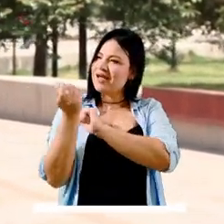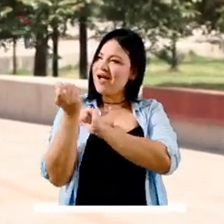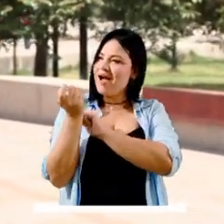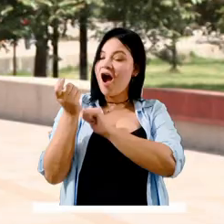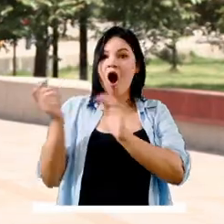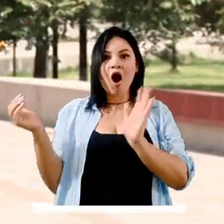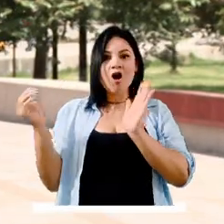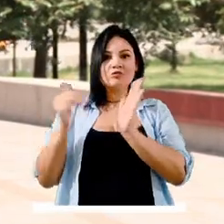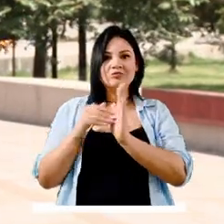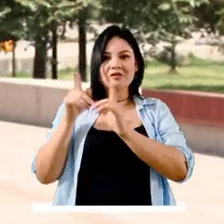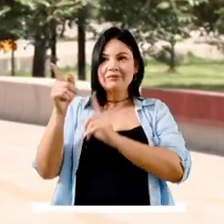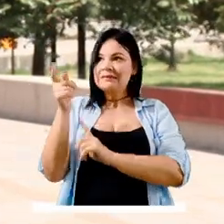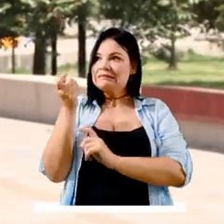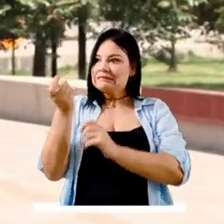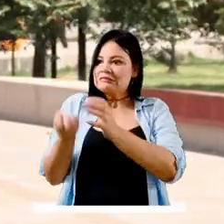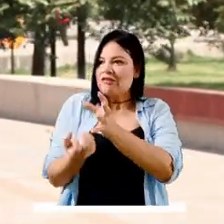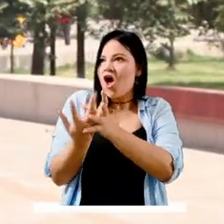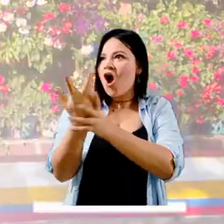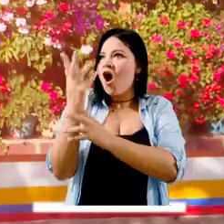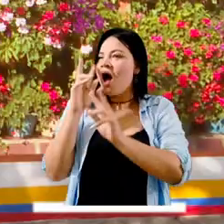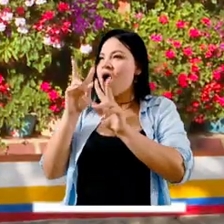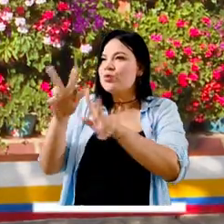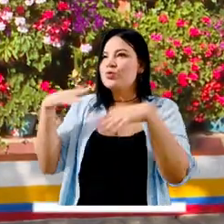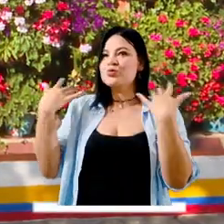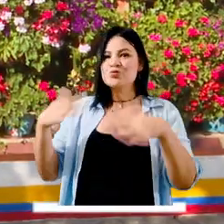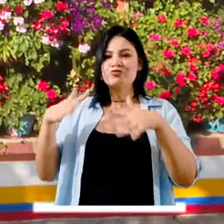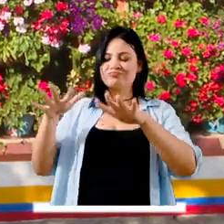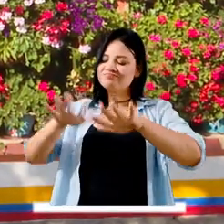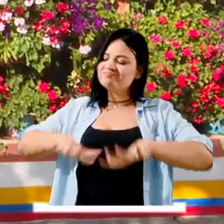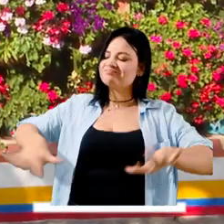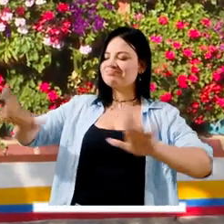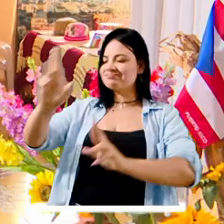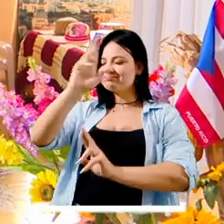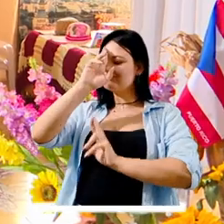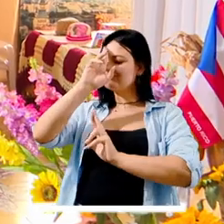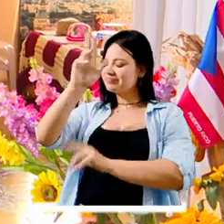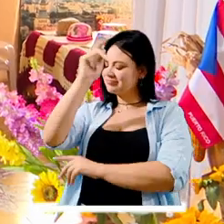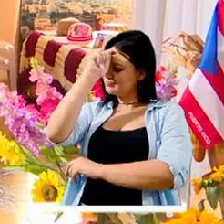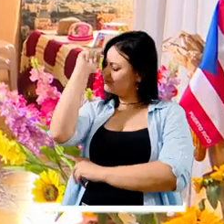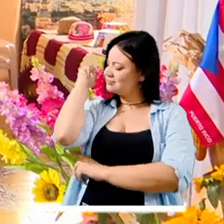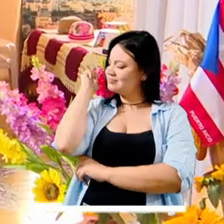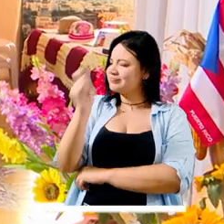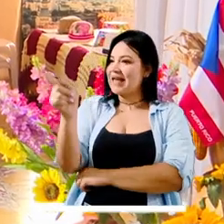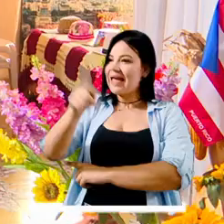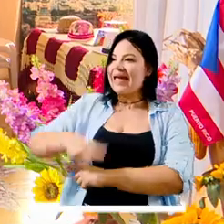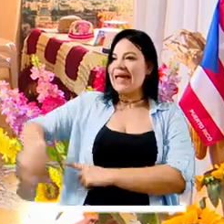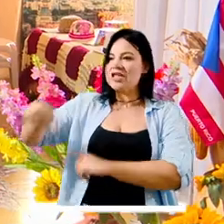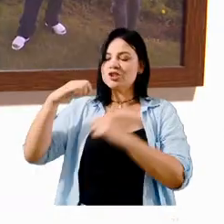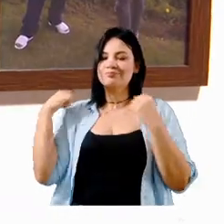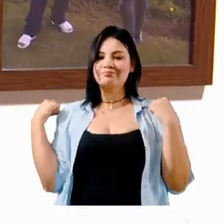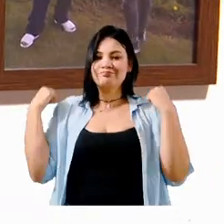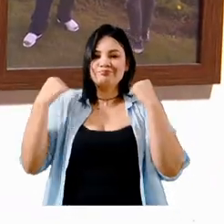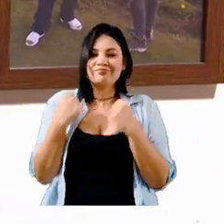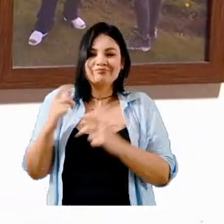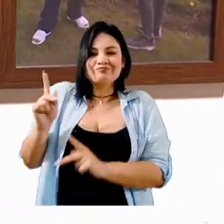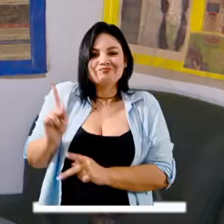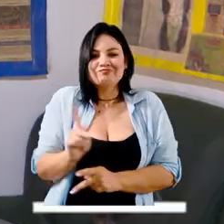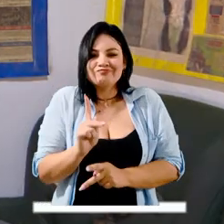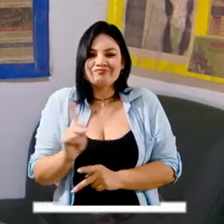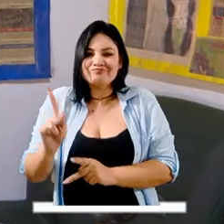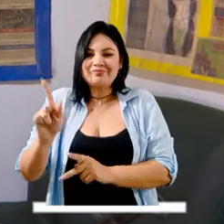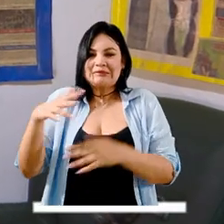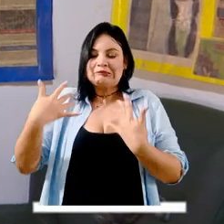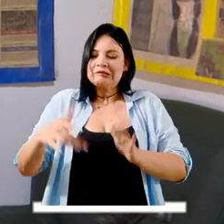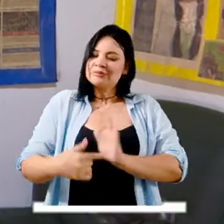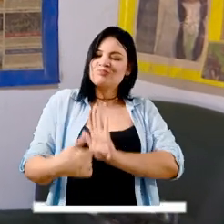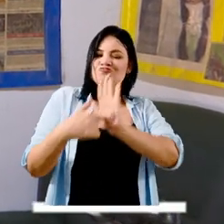para que se reactive más económicamente ese sector, para que volvamos a un escenario de respeto y para que los silleteros y las silleteras vuelvan a ser parte de este núcleo esencial